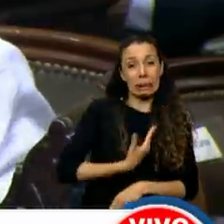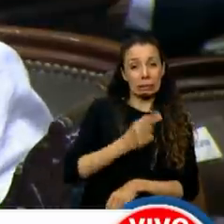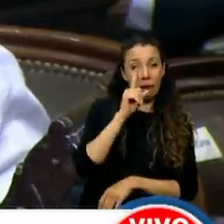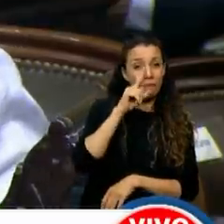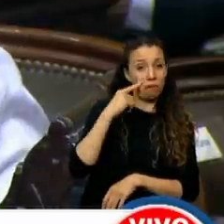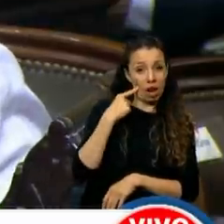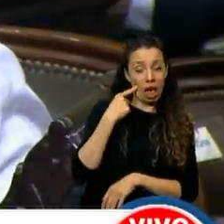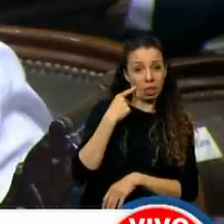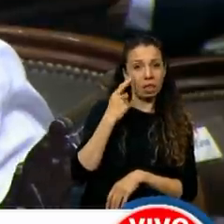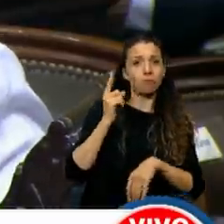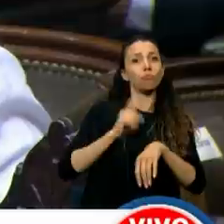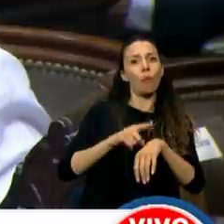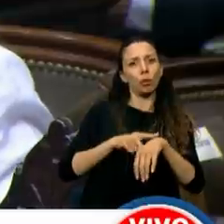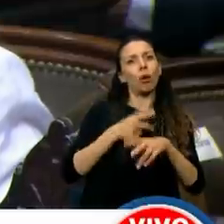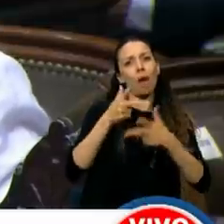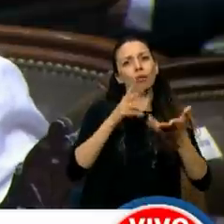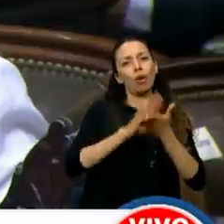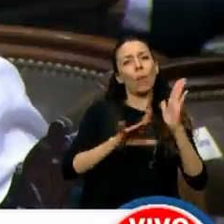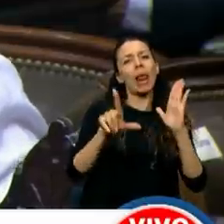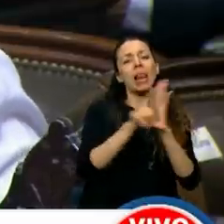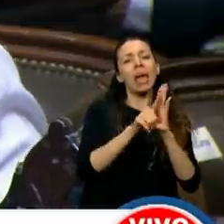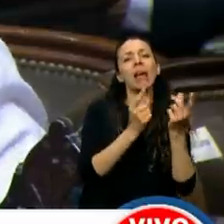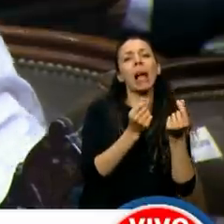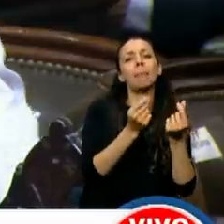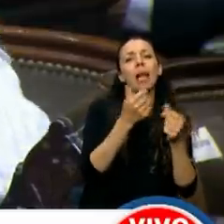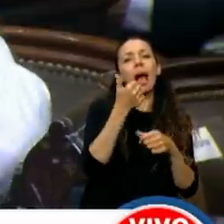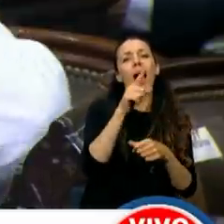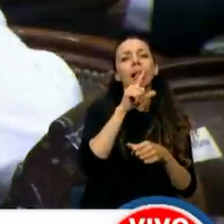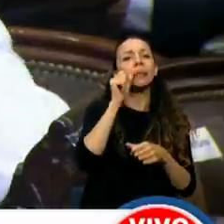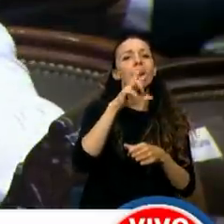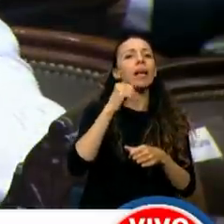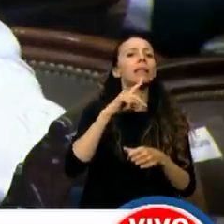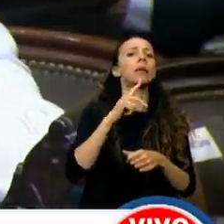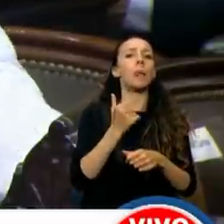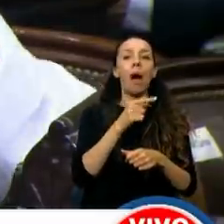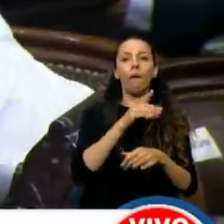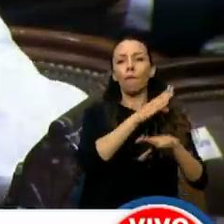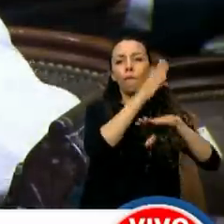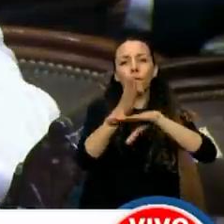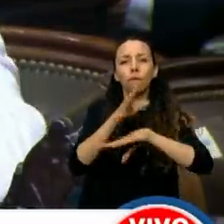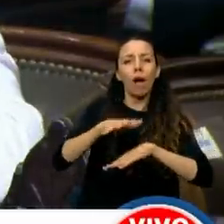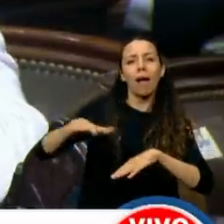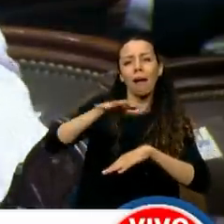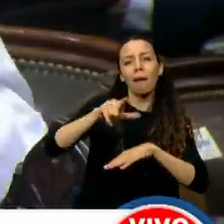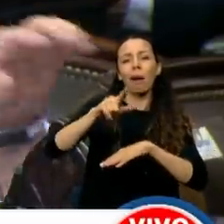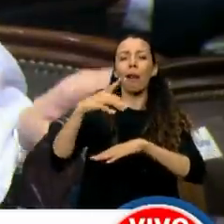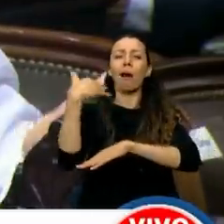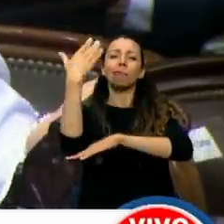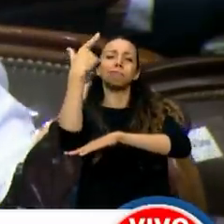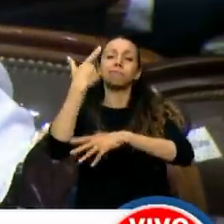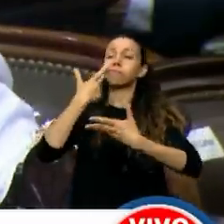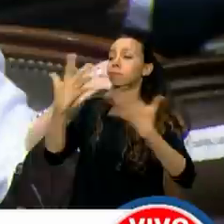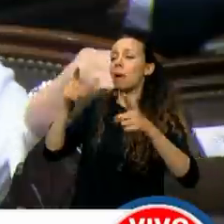usando la ley de capitales alternativas vino a hacer actos proselitistas a comodoro rivadavia también a costa de todos los